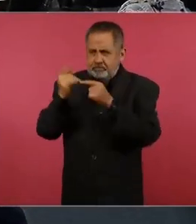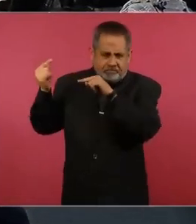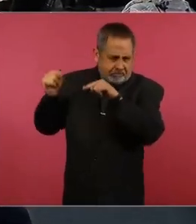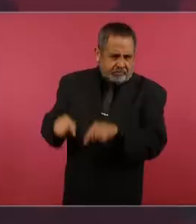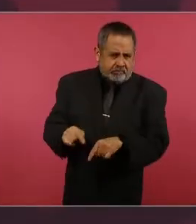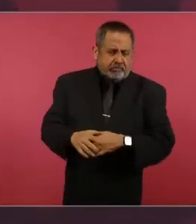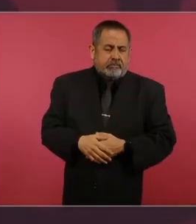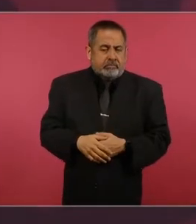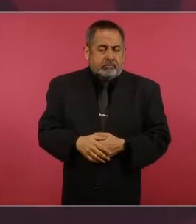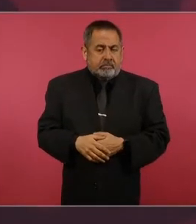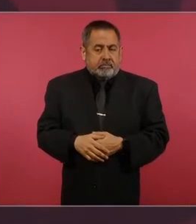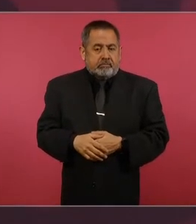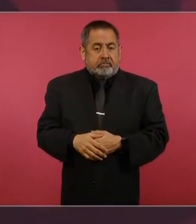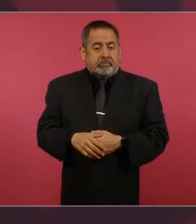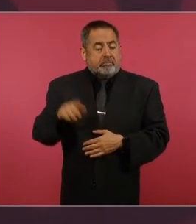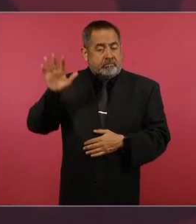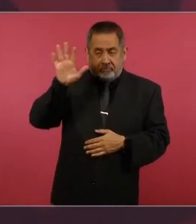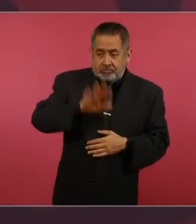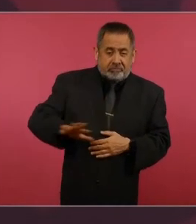Todo el Cono Sur